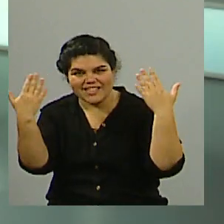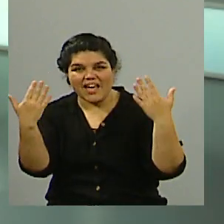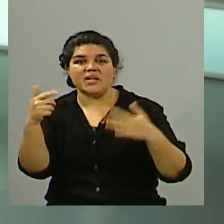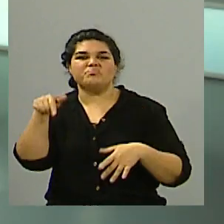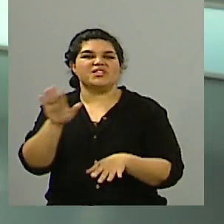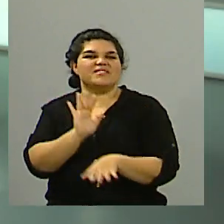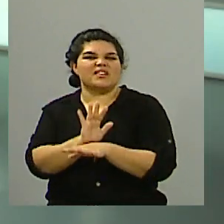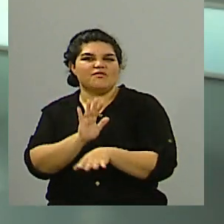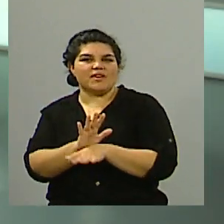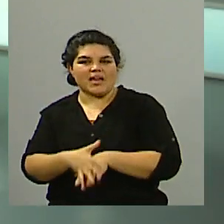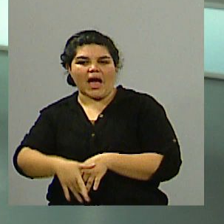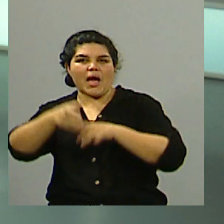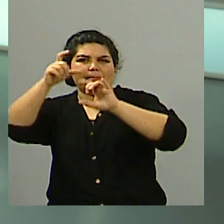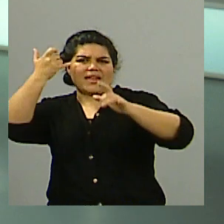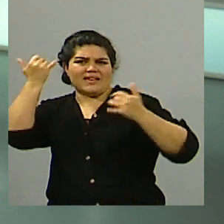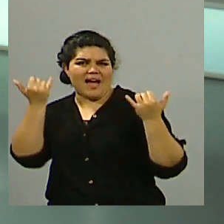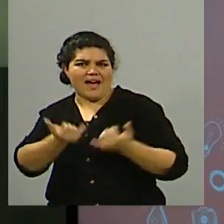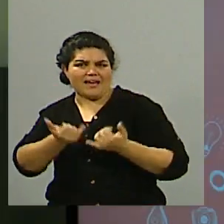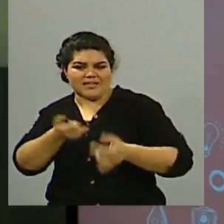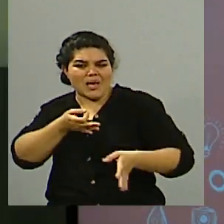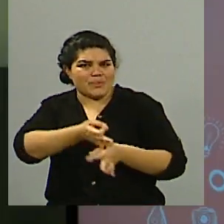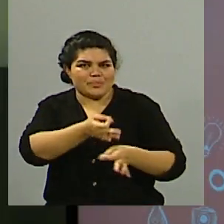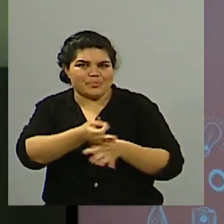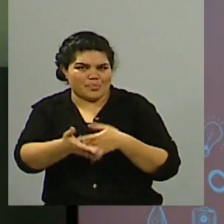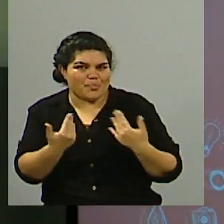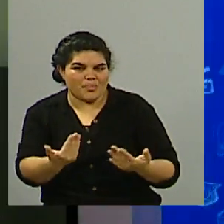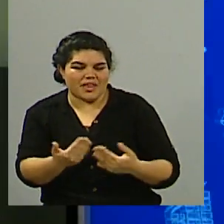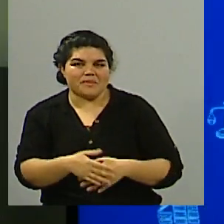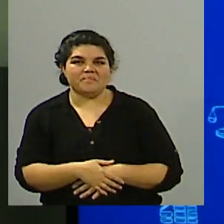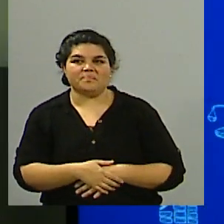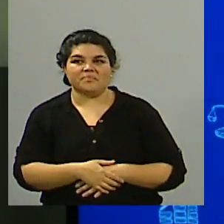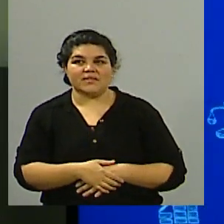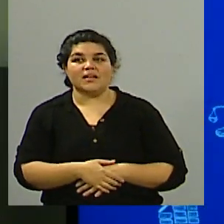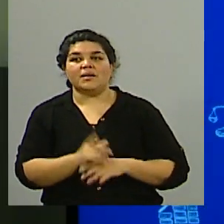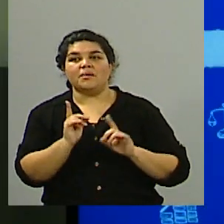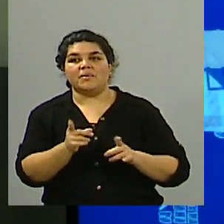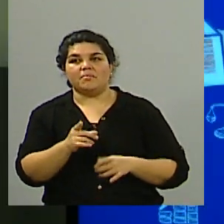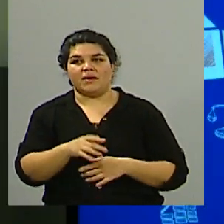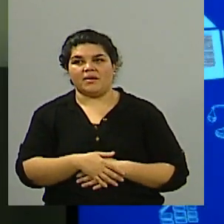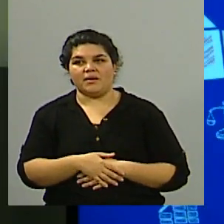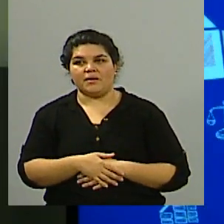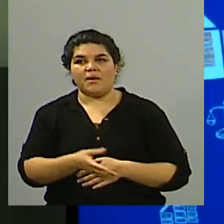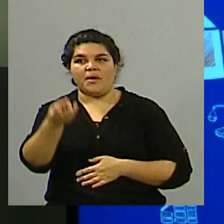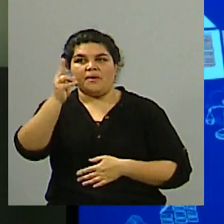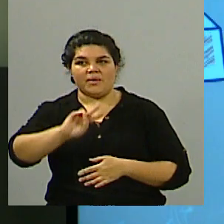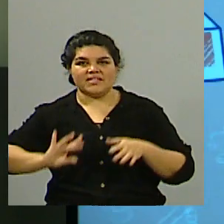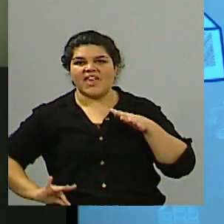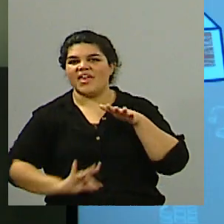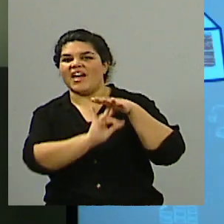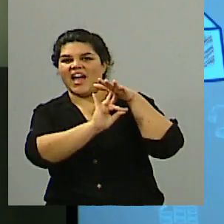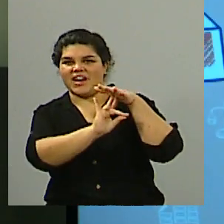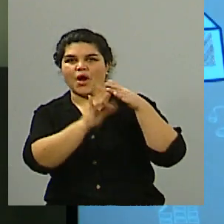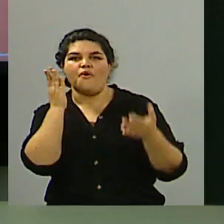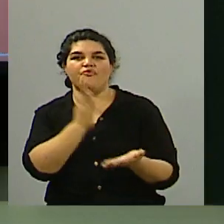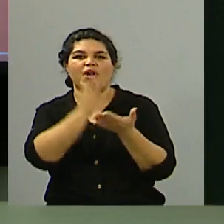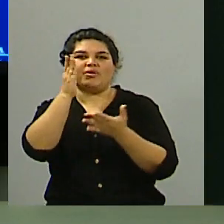conocimiento que va a ser volcado. Y desde ya, bueno, Patricia es la vicedecana de la Facultad de Ciencias Económicas, guay, que